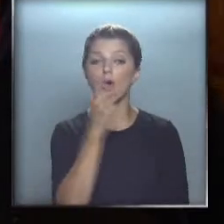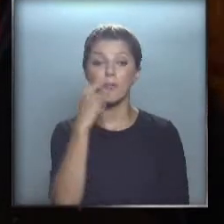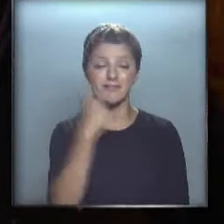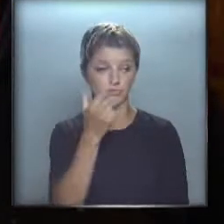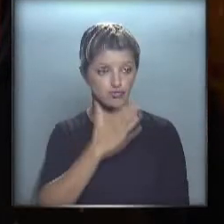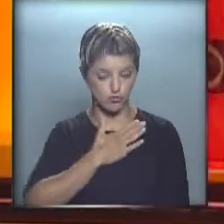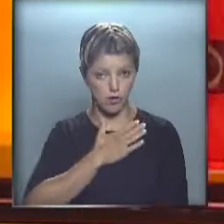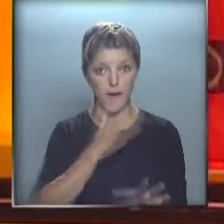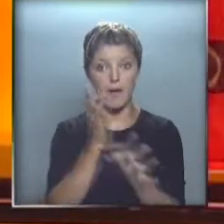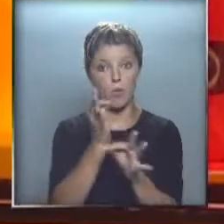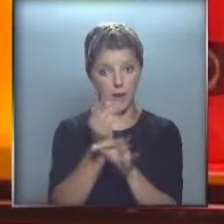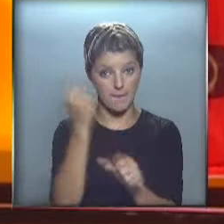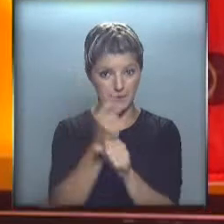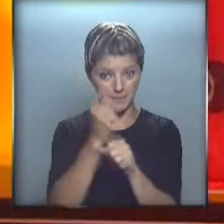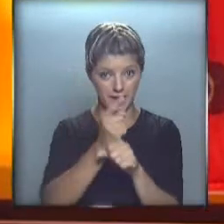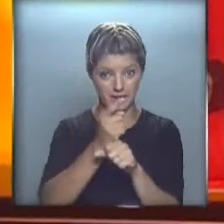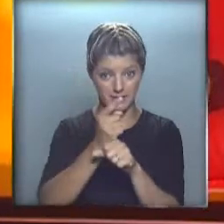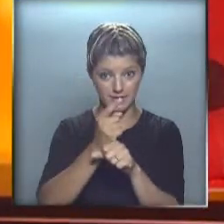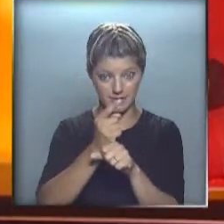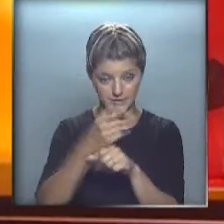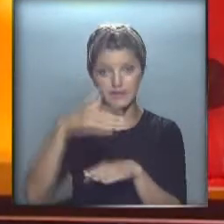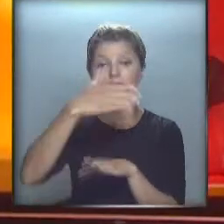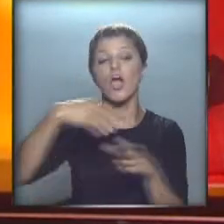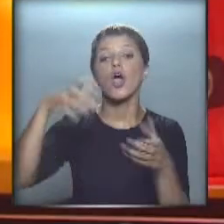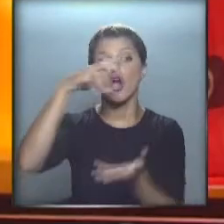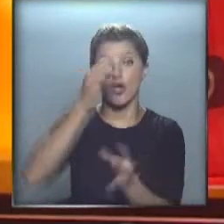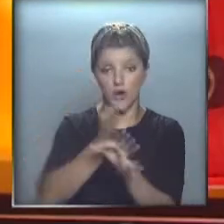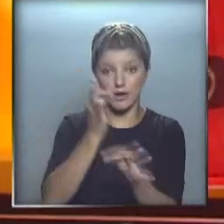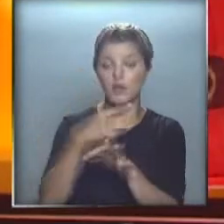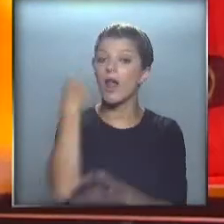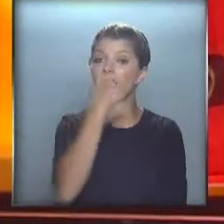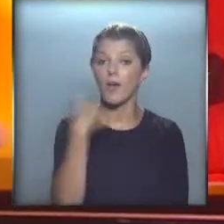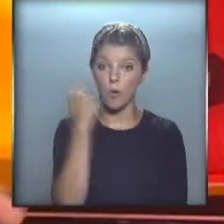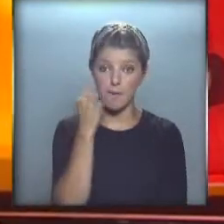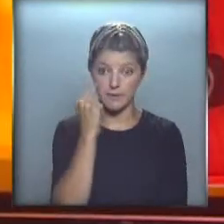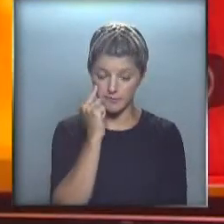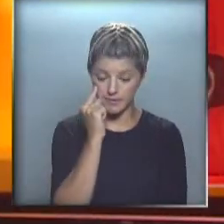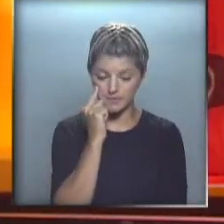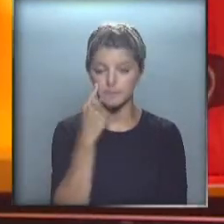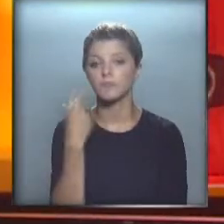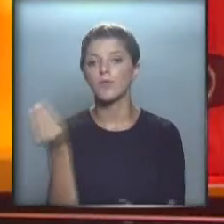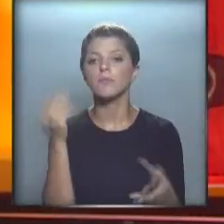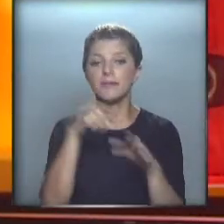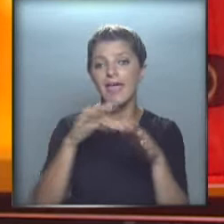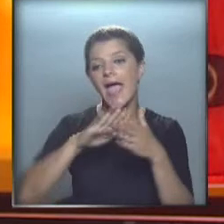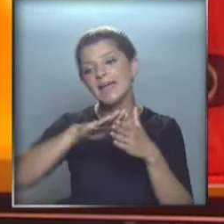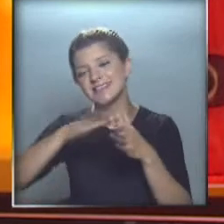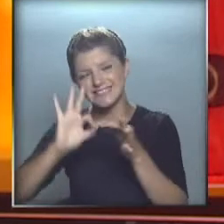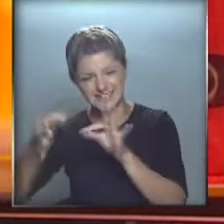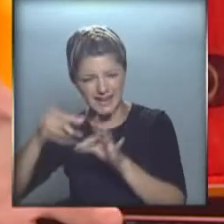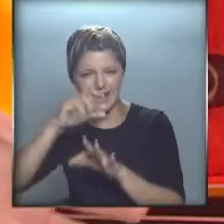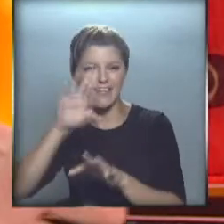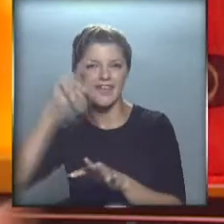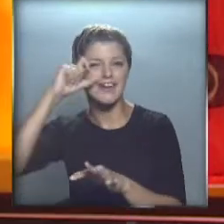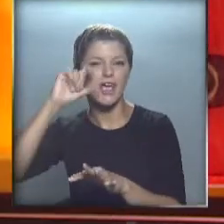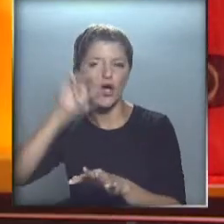en el Lenguas Vivas, que queda ahí en Carlos Pellegrini y Cerrito? Sí. Uh-huh. Y es un colegio que queda, técnicamente es al lado de Recoleta, pero que también está muy cerca de